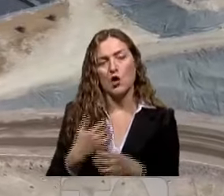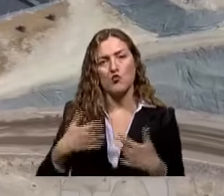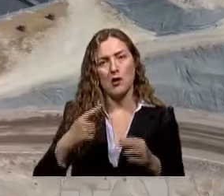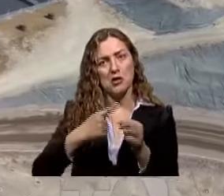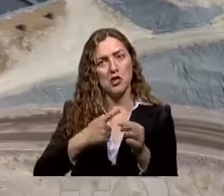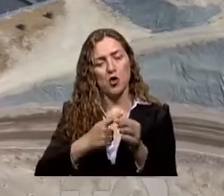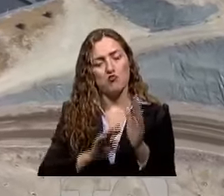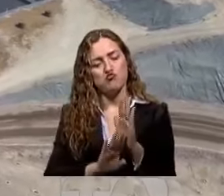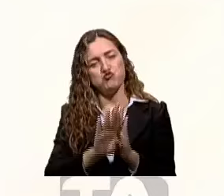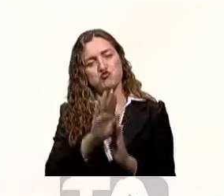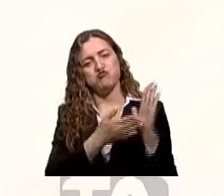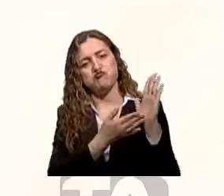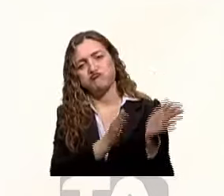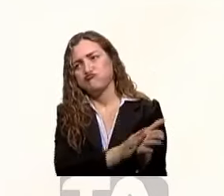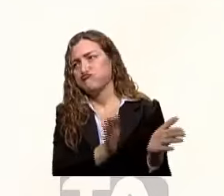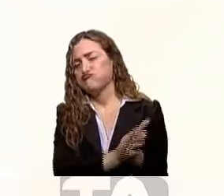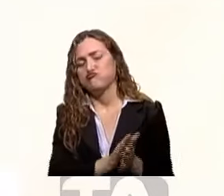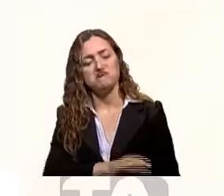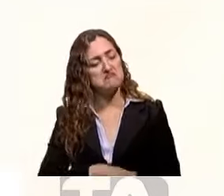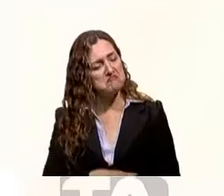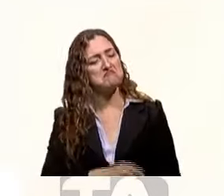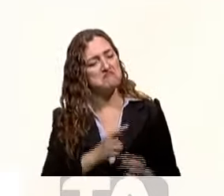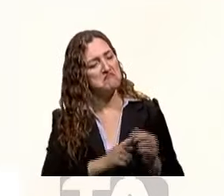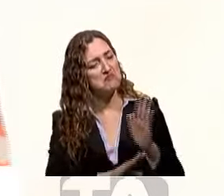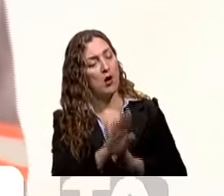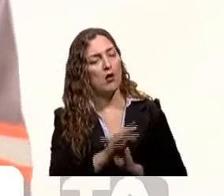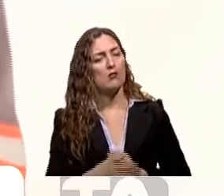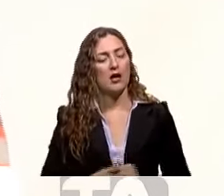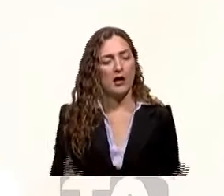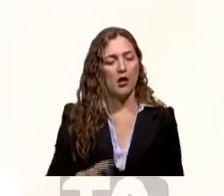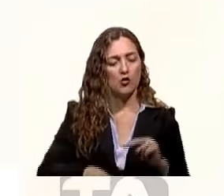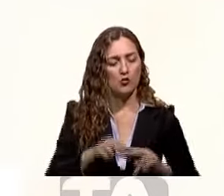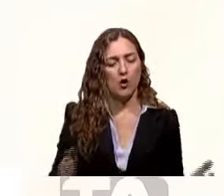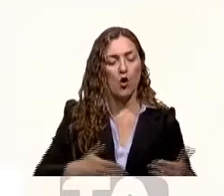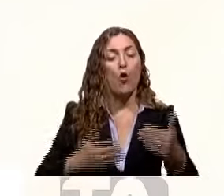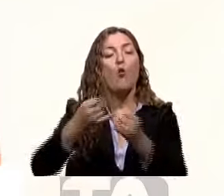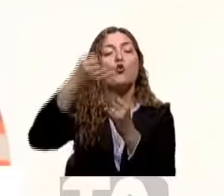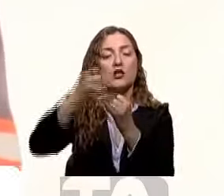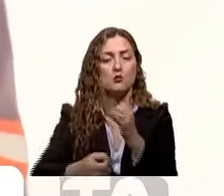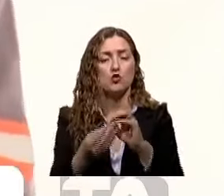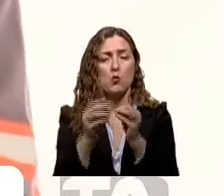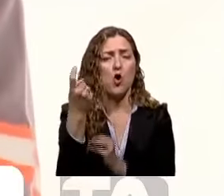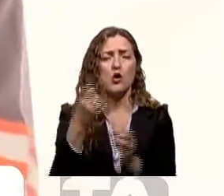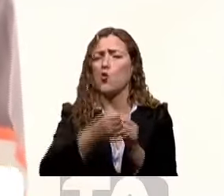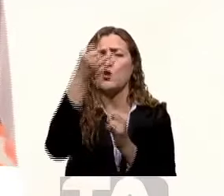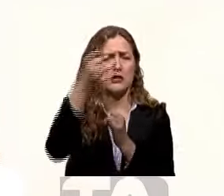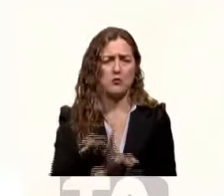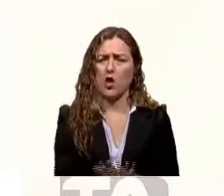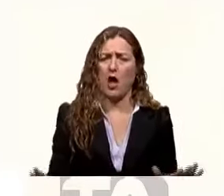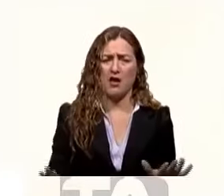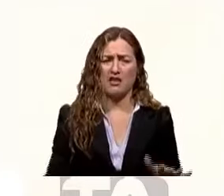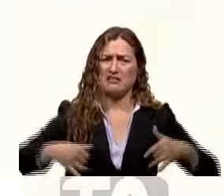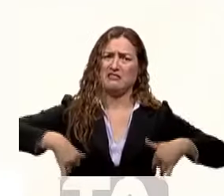a Quito como un referente nuevoo que a su vez de ser último cubeto que construyamos es decir ya no podemos seguir